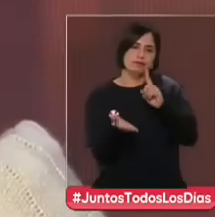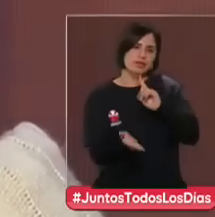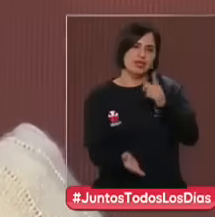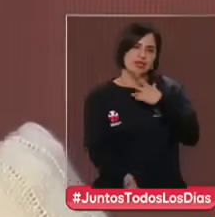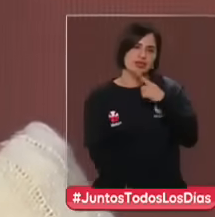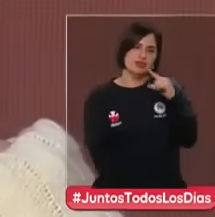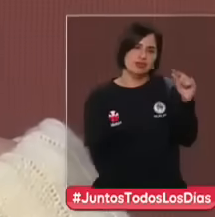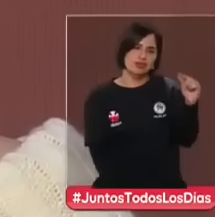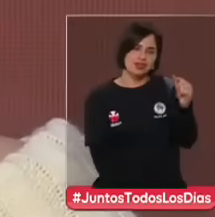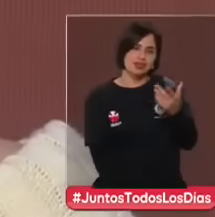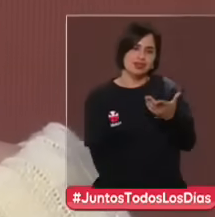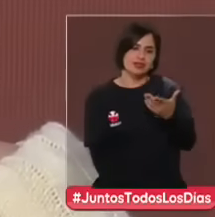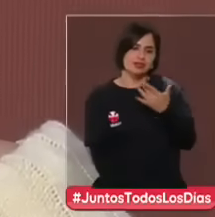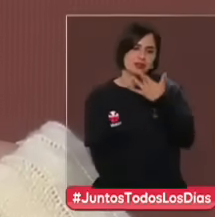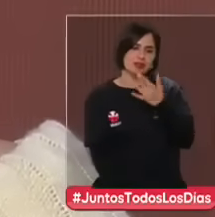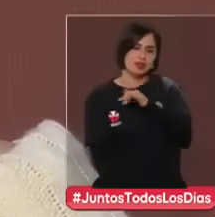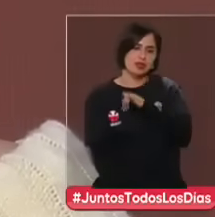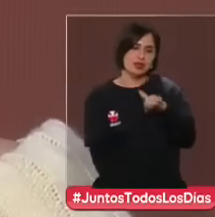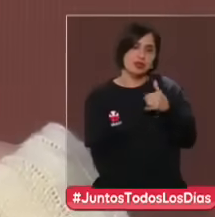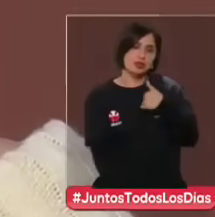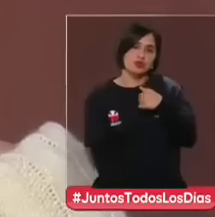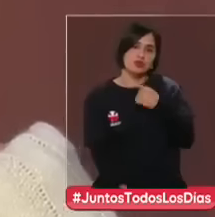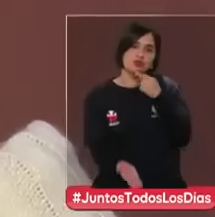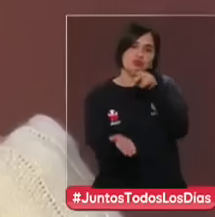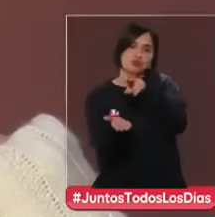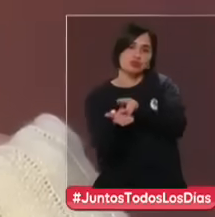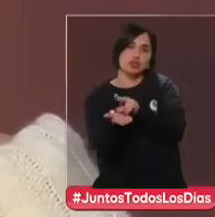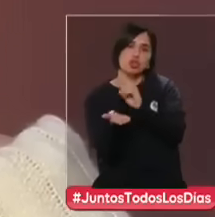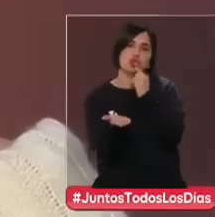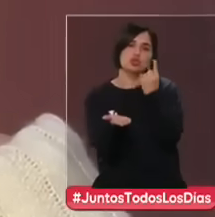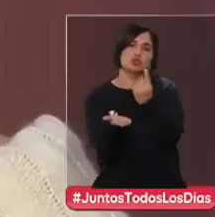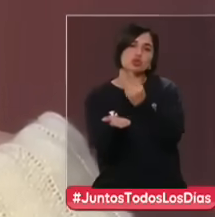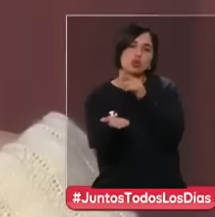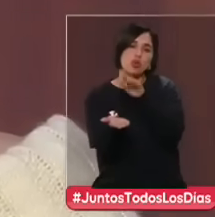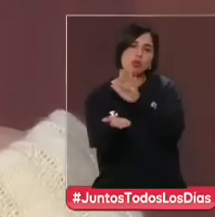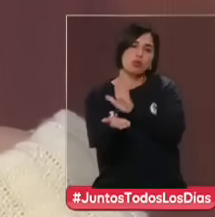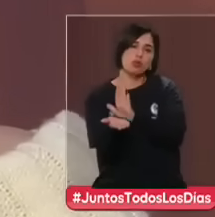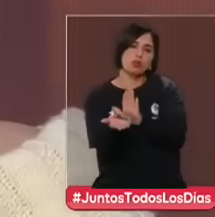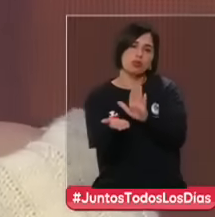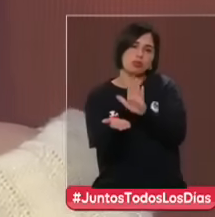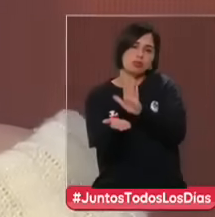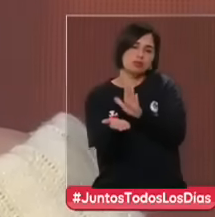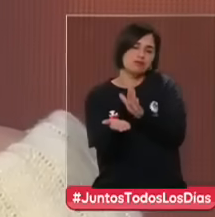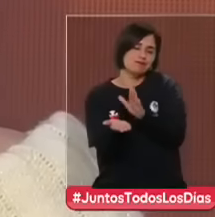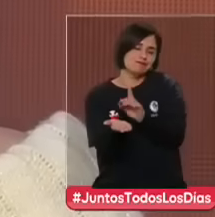vaya, porque después me quedaba sola y